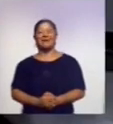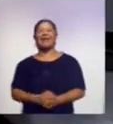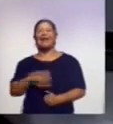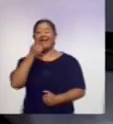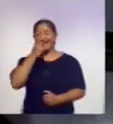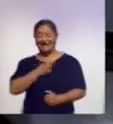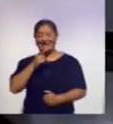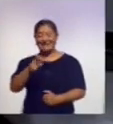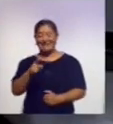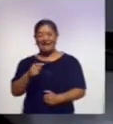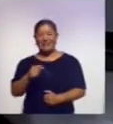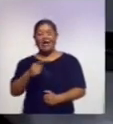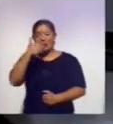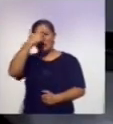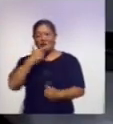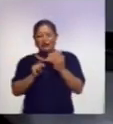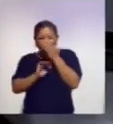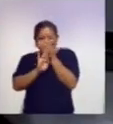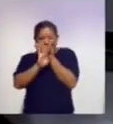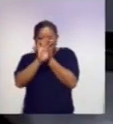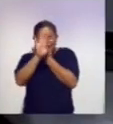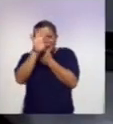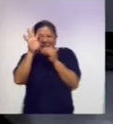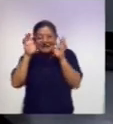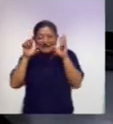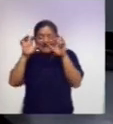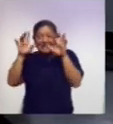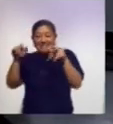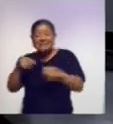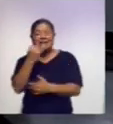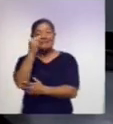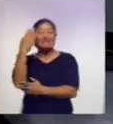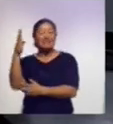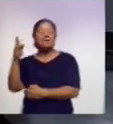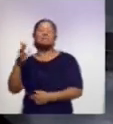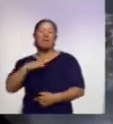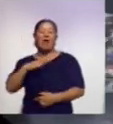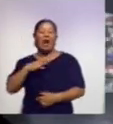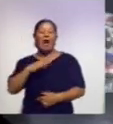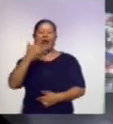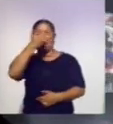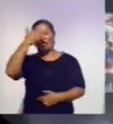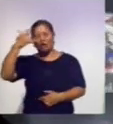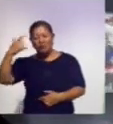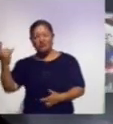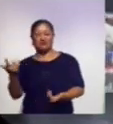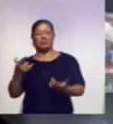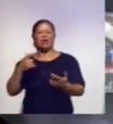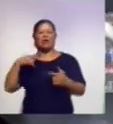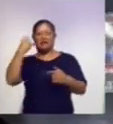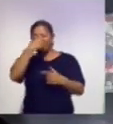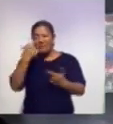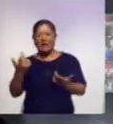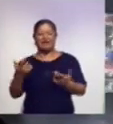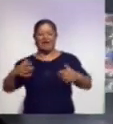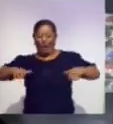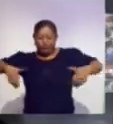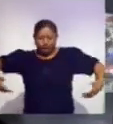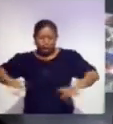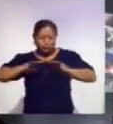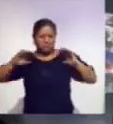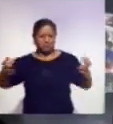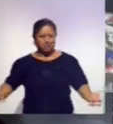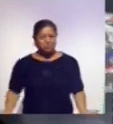el jardín botánico donde vamos a tener concursos diferentes como es de disfraces de qalá varitas en chilacayote en calabazas